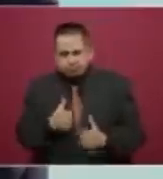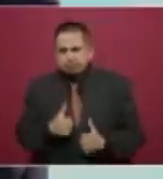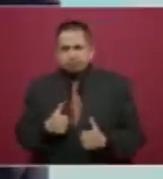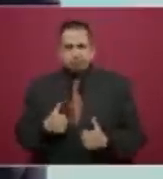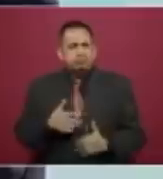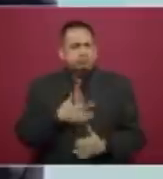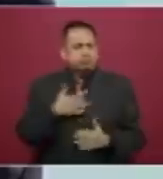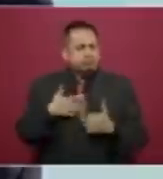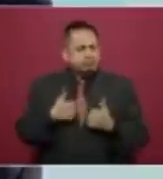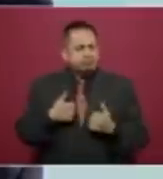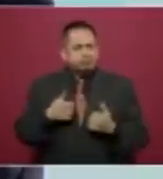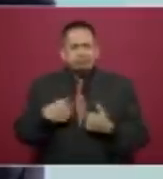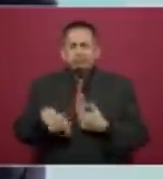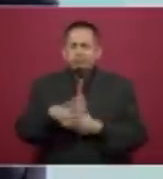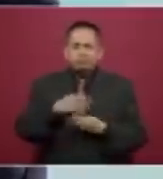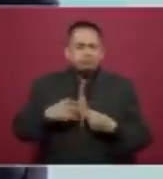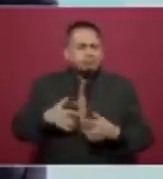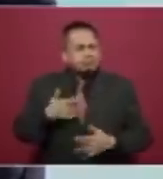por